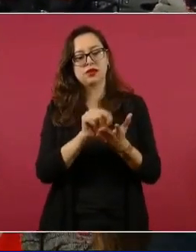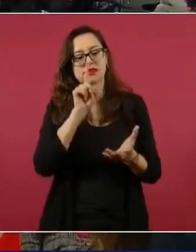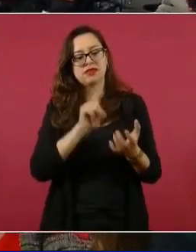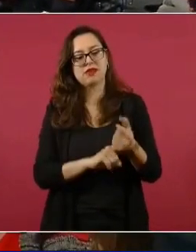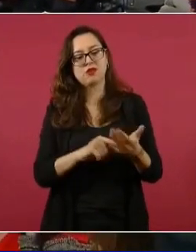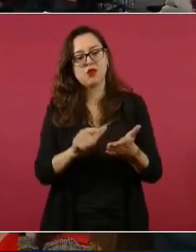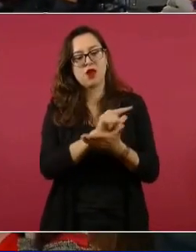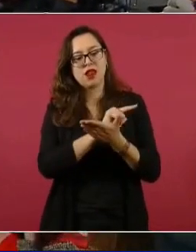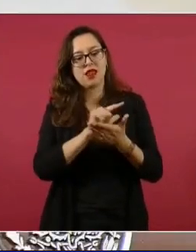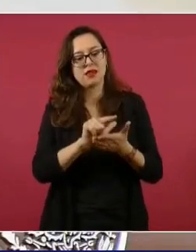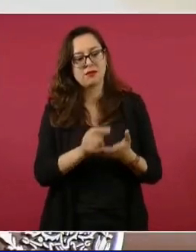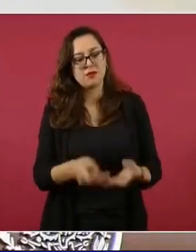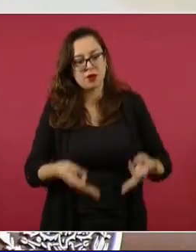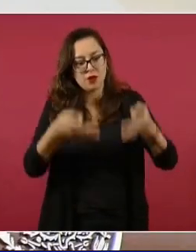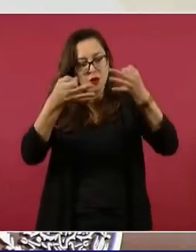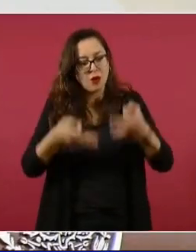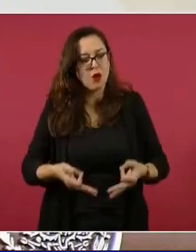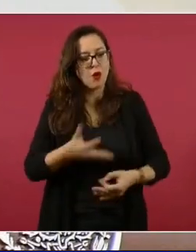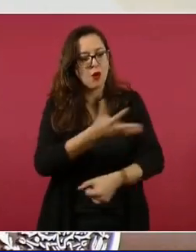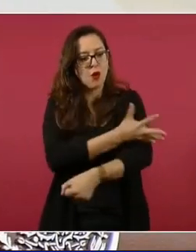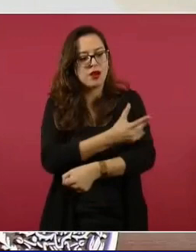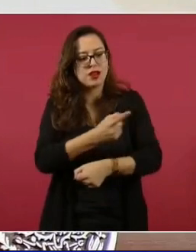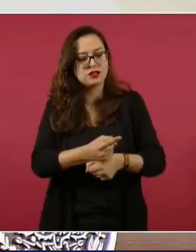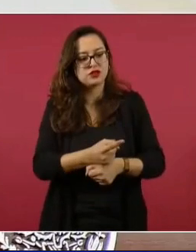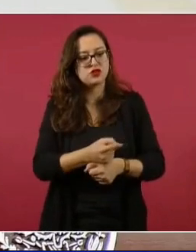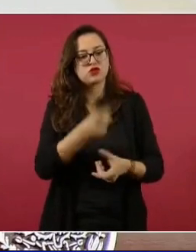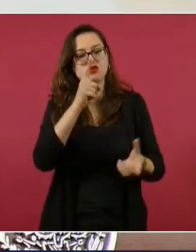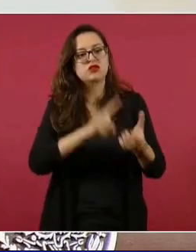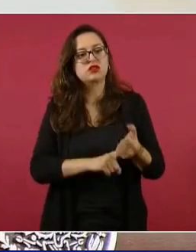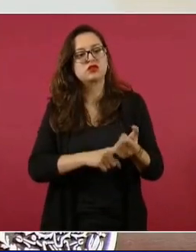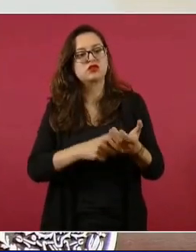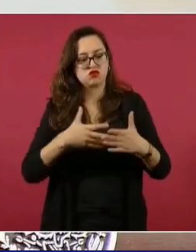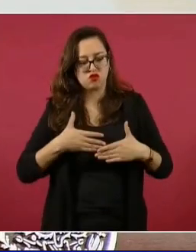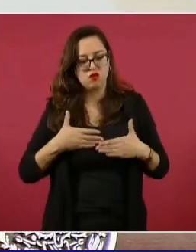de que va a ser un medio confiable